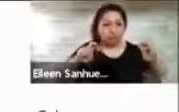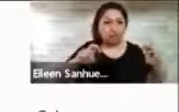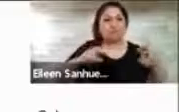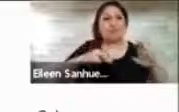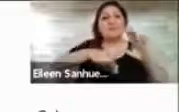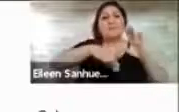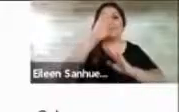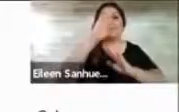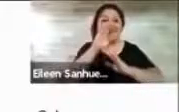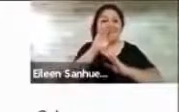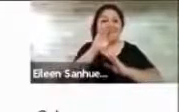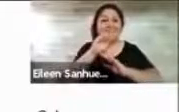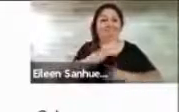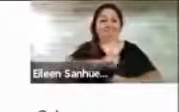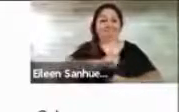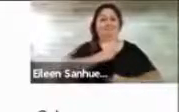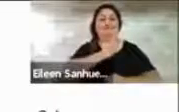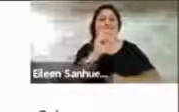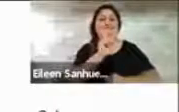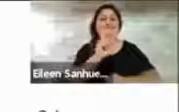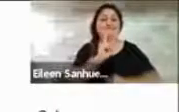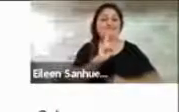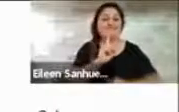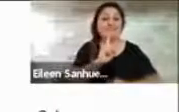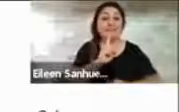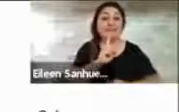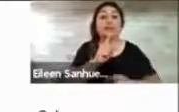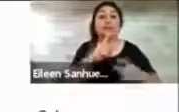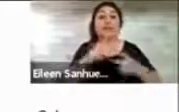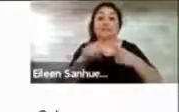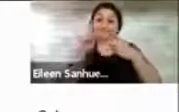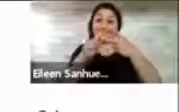la aplicación. Pero bueno, sí, tenemos juegos, que es como la segunda